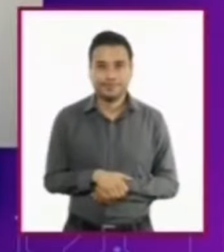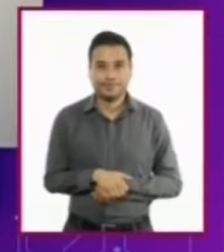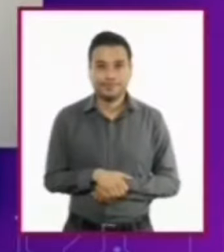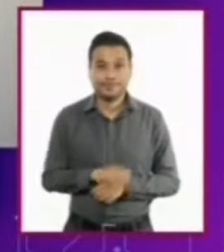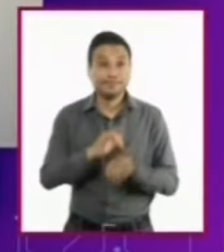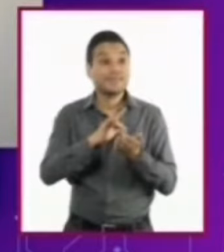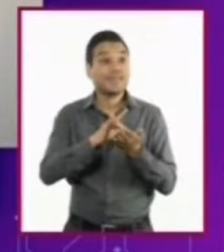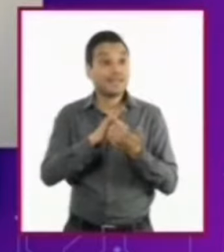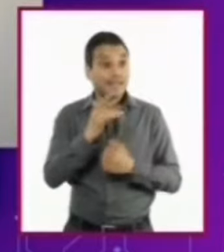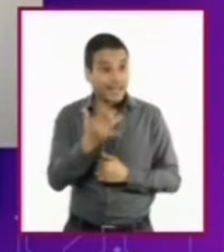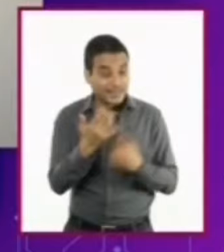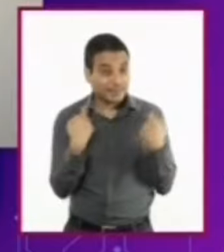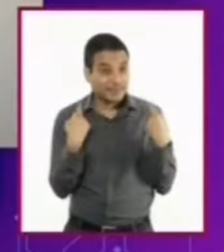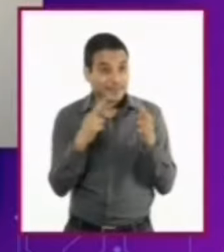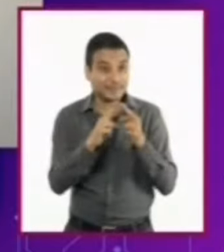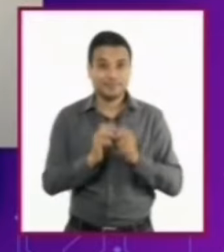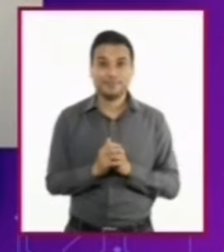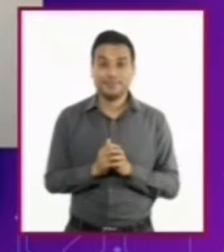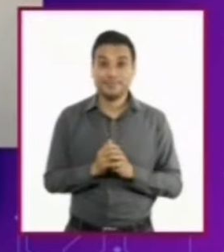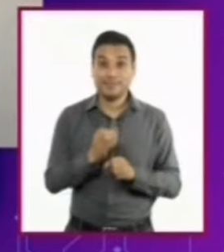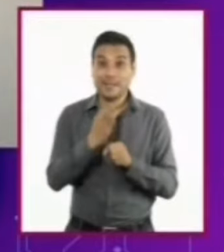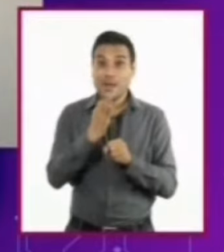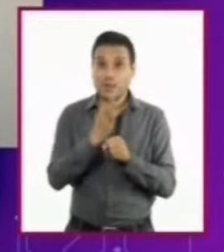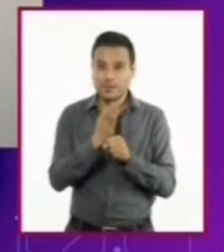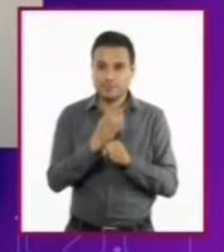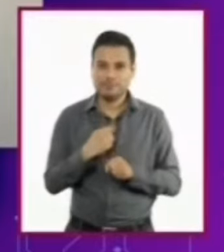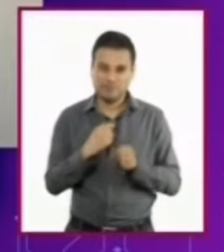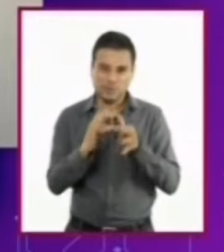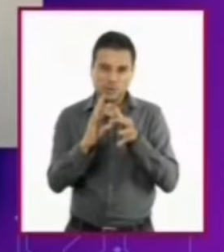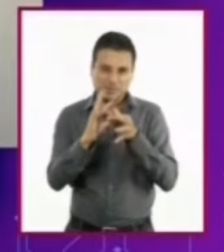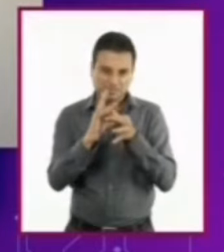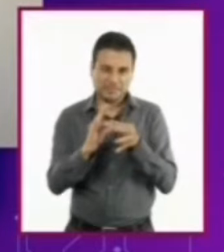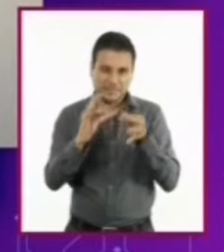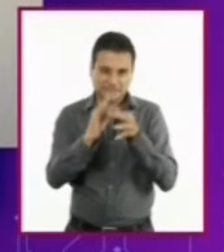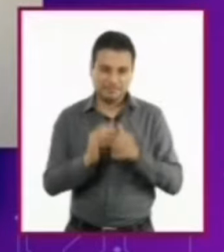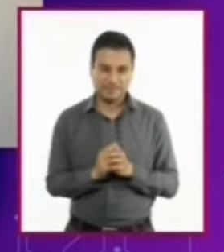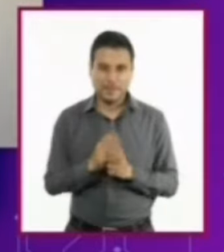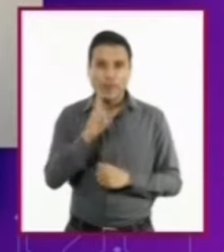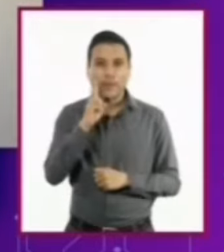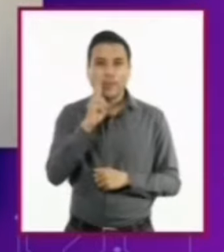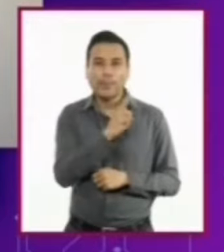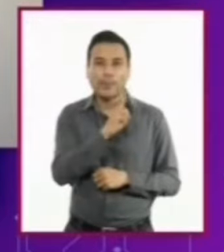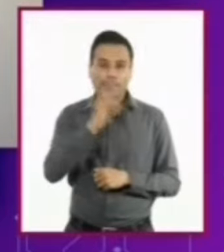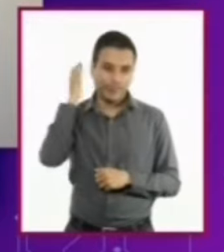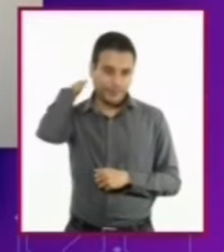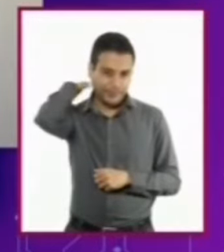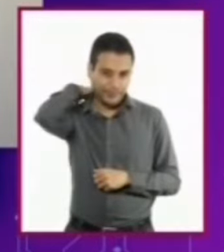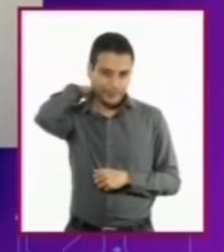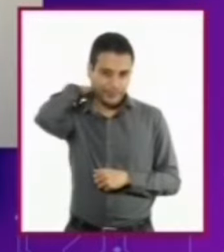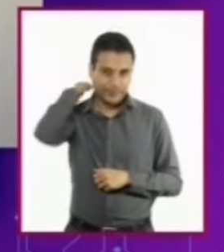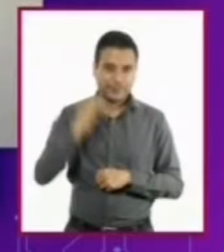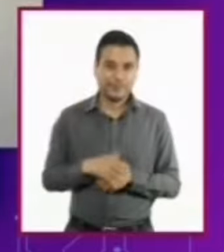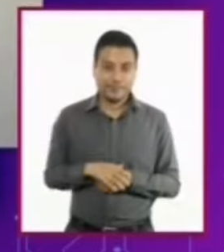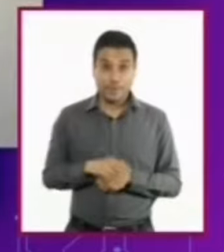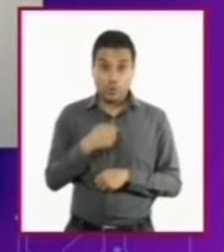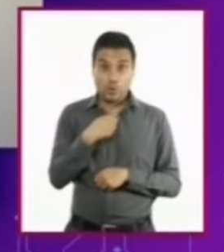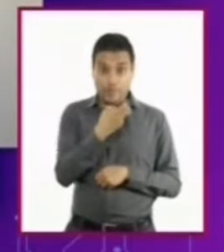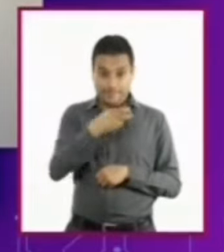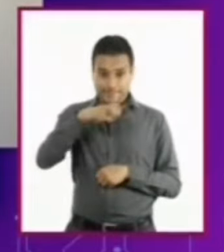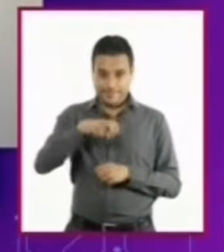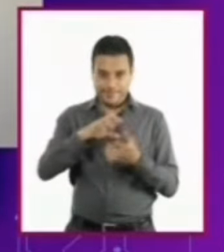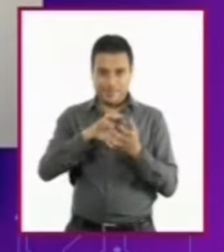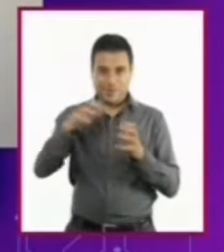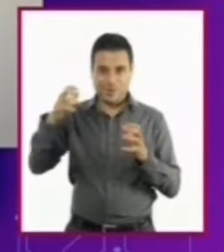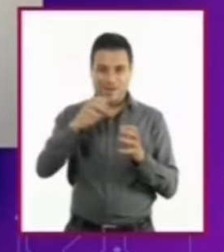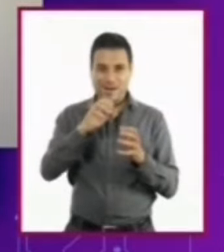Gracias, maestra Melissa. Voy a continuar el recorrido hacia los pulmones sin olvidarme de mi transportador, el oxígeno, que hasta